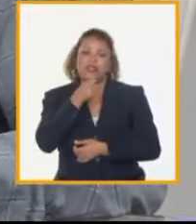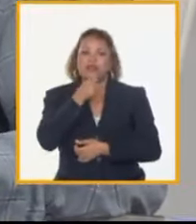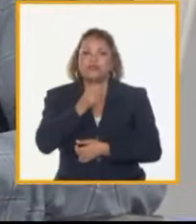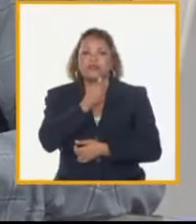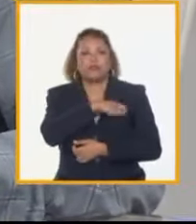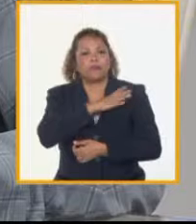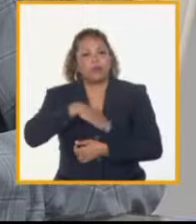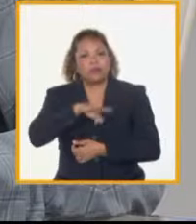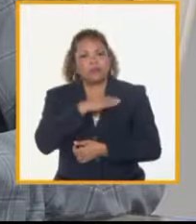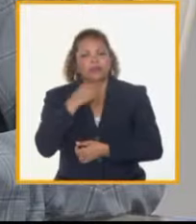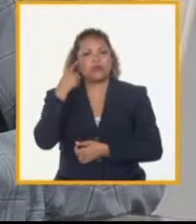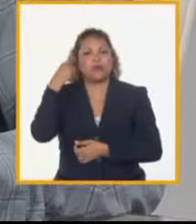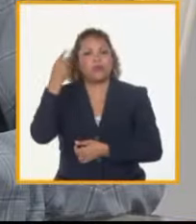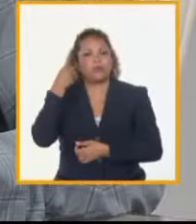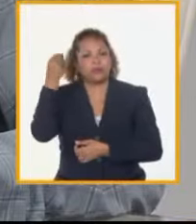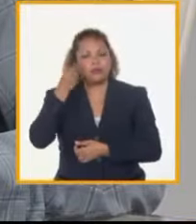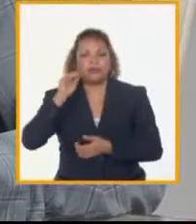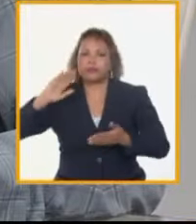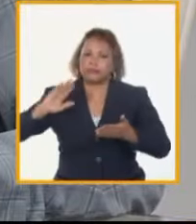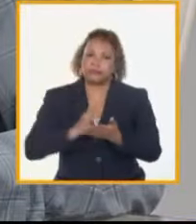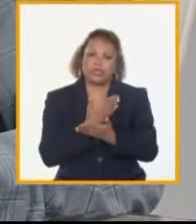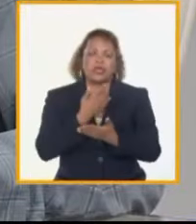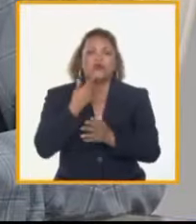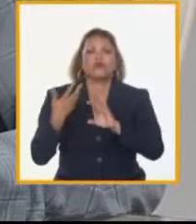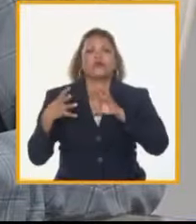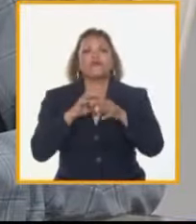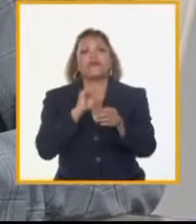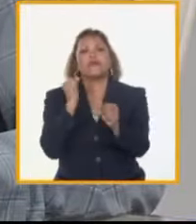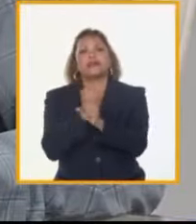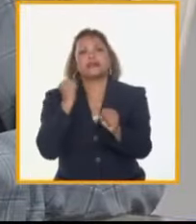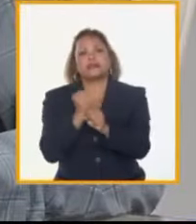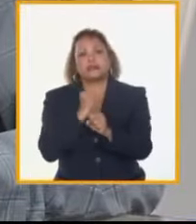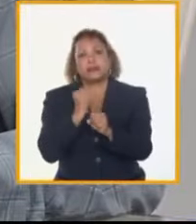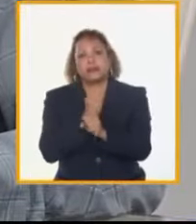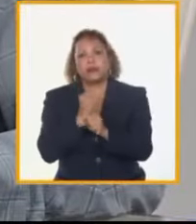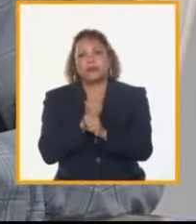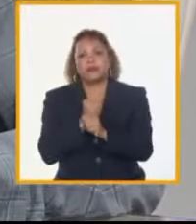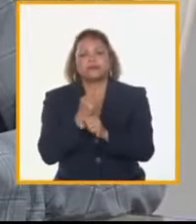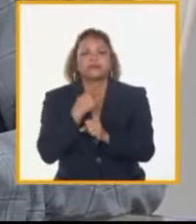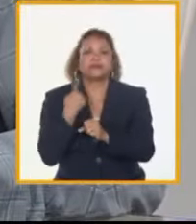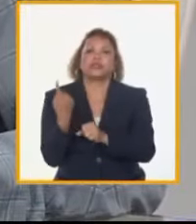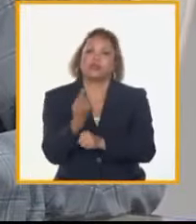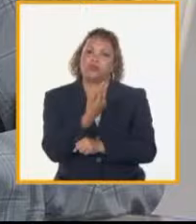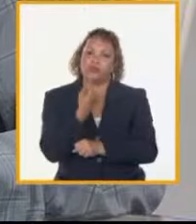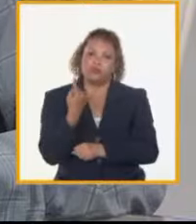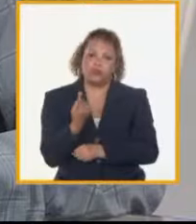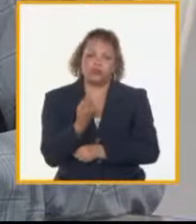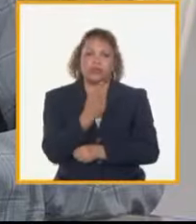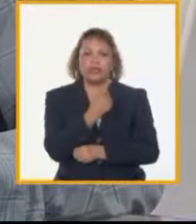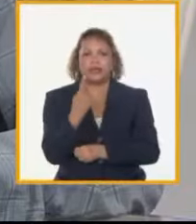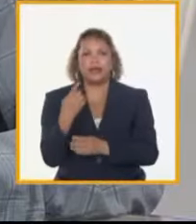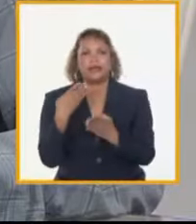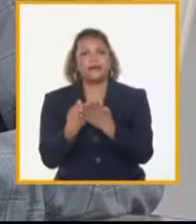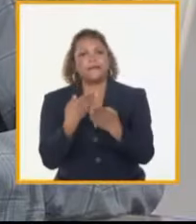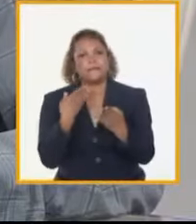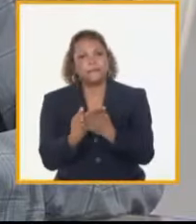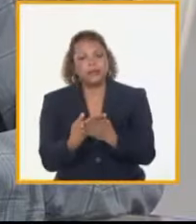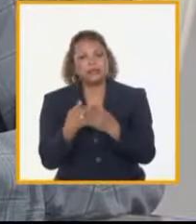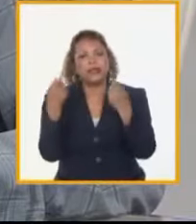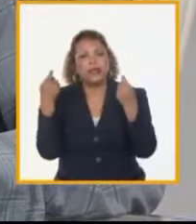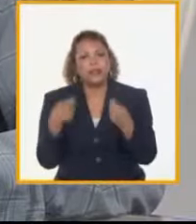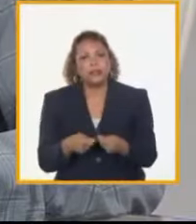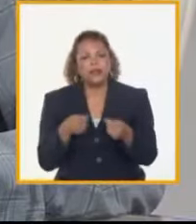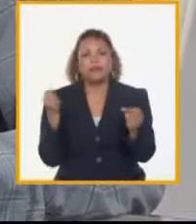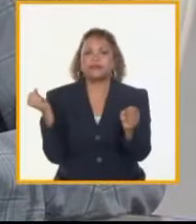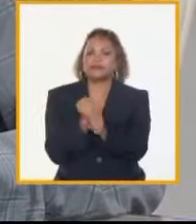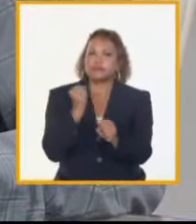y se ha convertido en un método de trabajo para el OSTEGEA y cada una de sus empresas, de trabajar